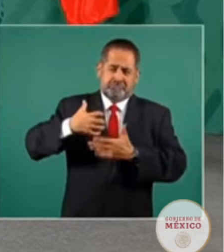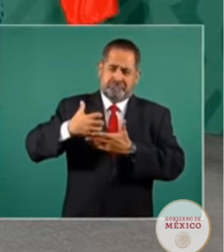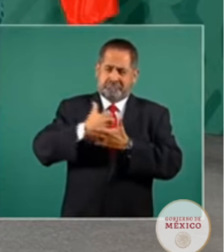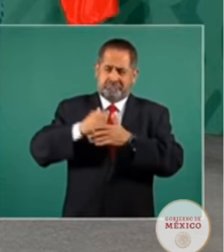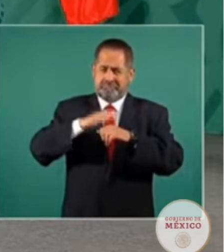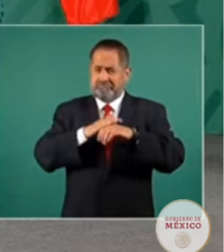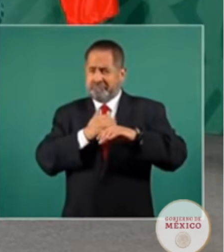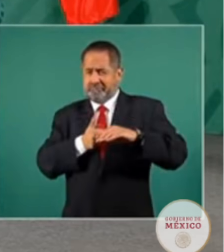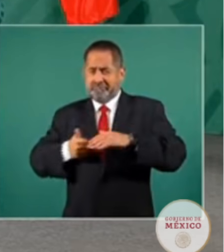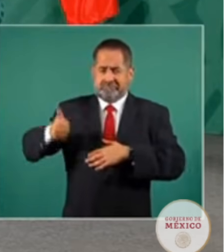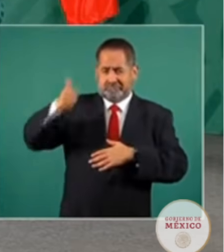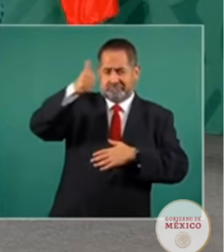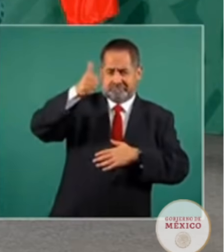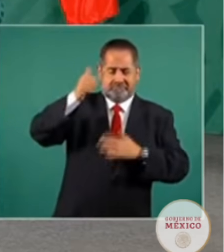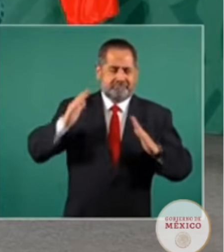Los de mero arriba